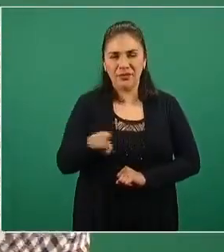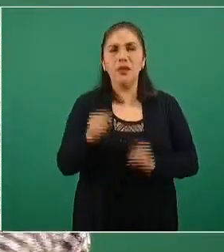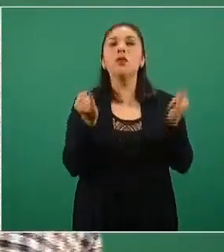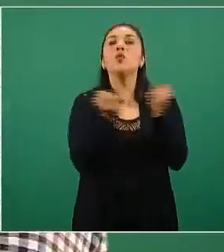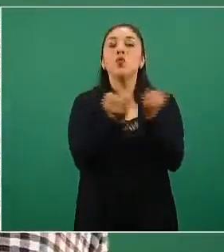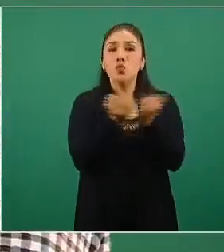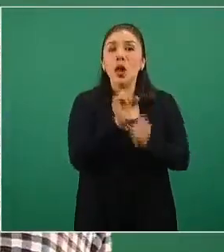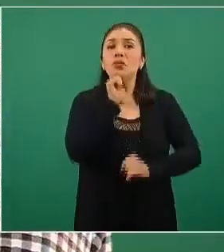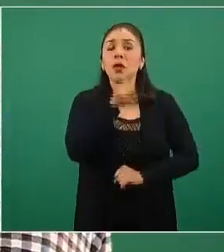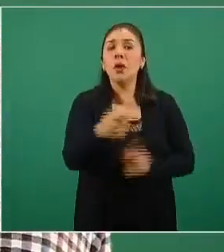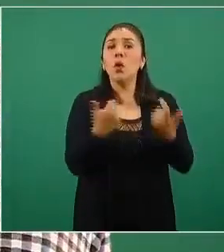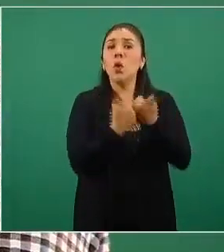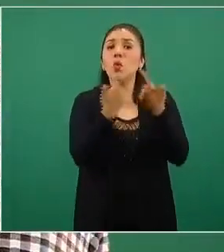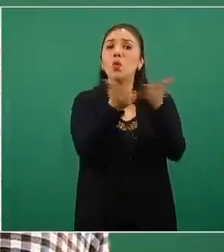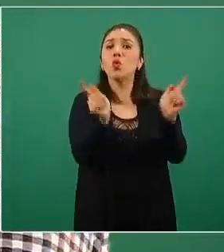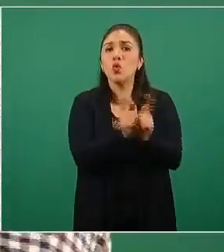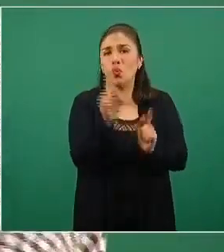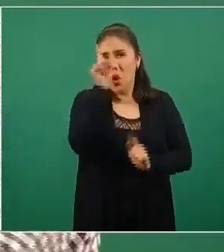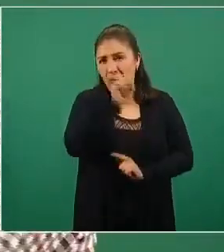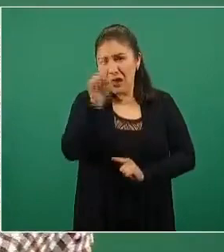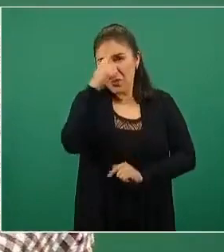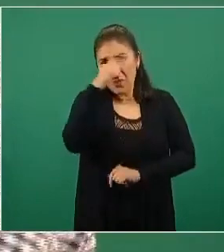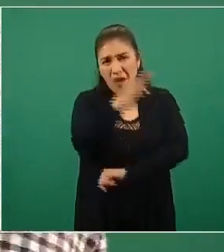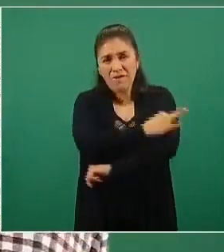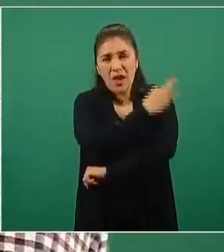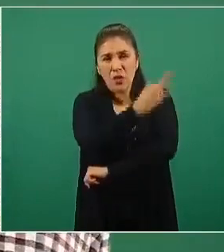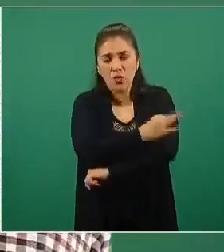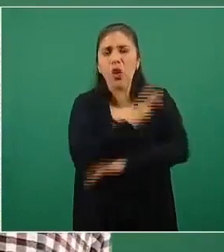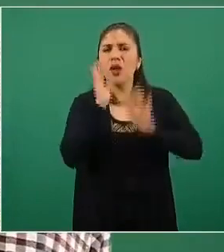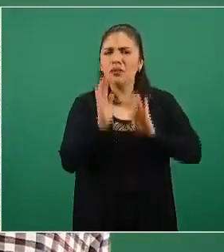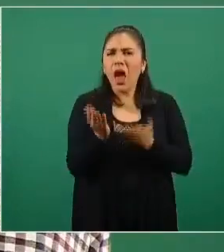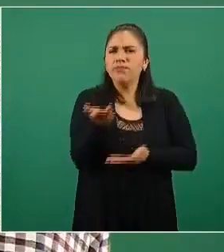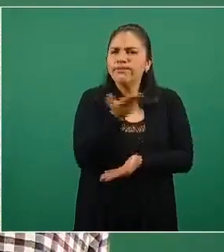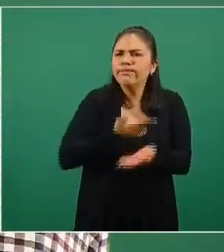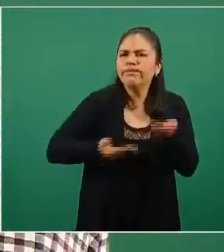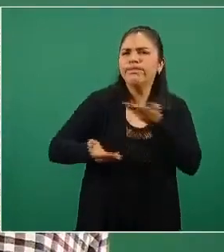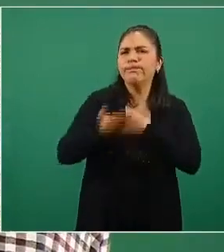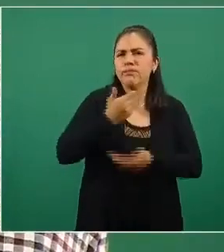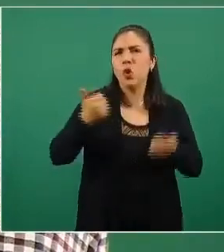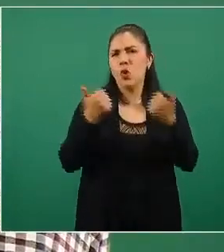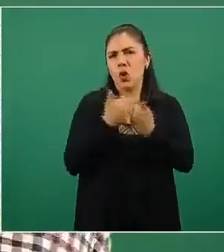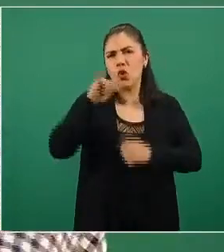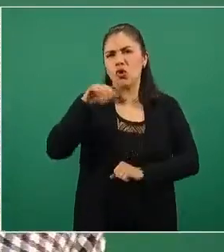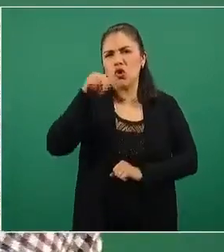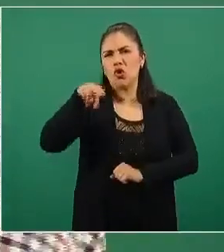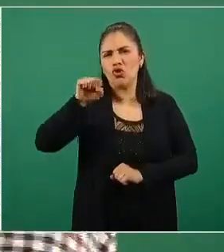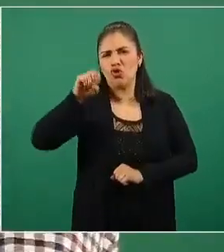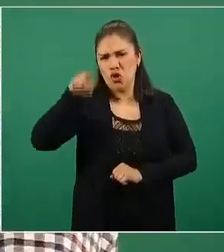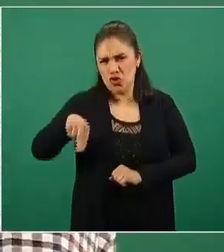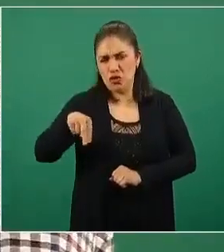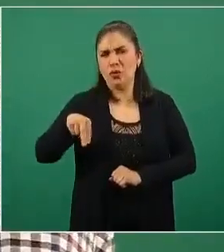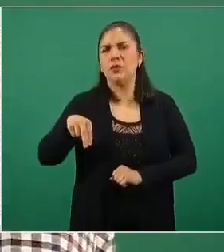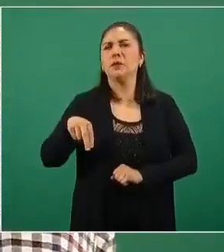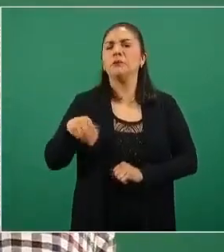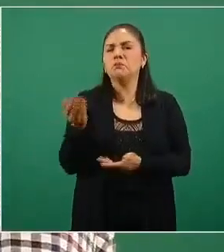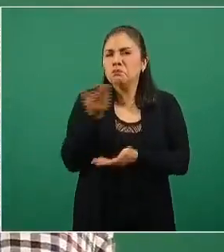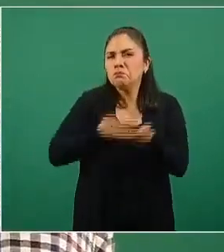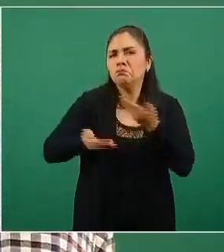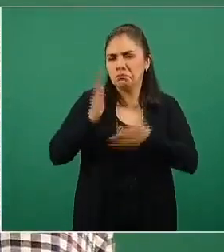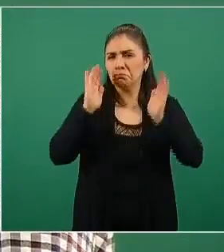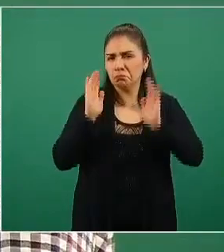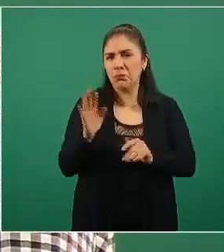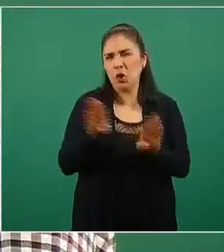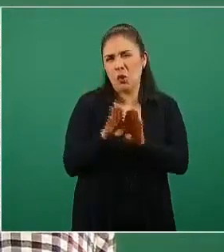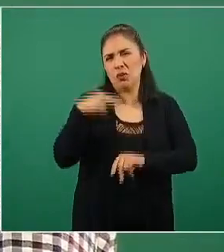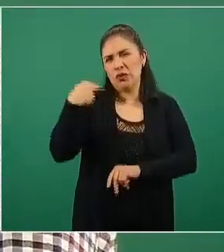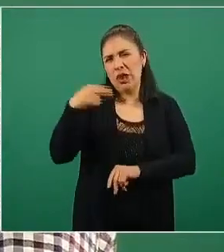También el grupo técnico asesor en vacunación tuvo conversaciones con Johnson & Johnson o Janssen, que es la compañía